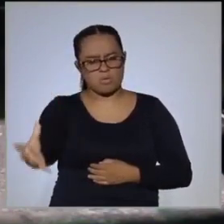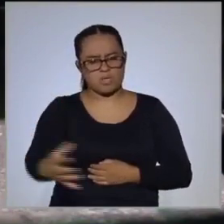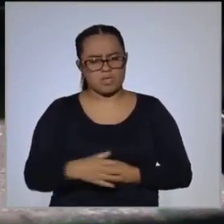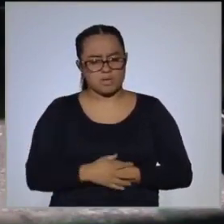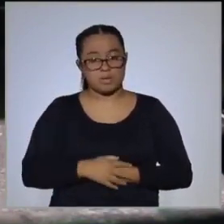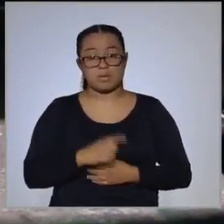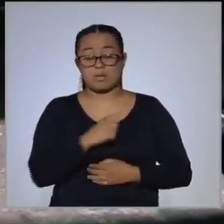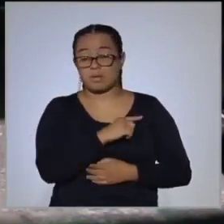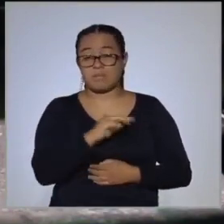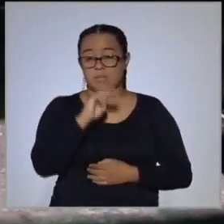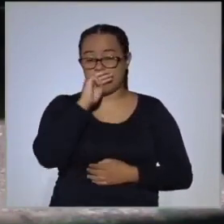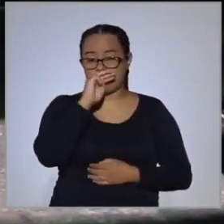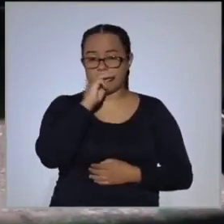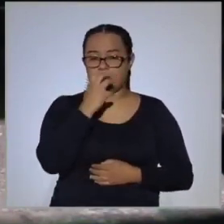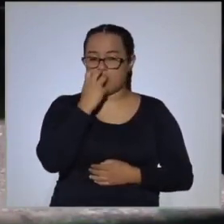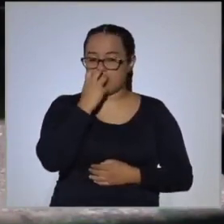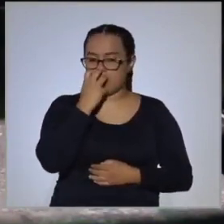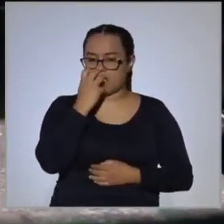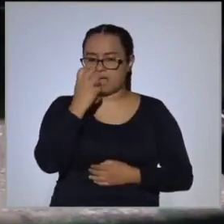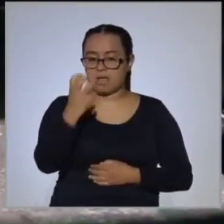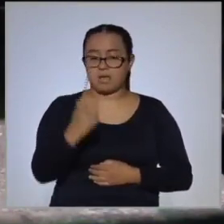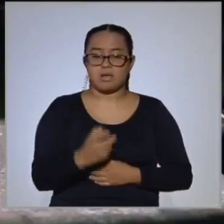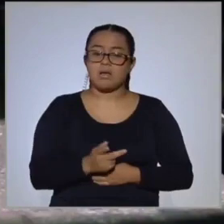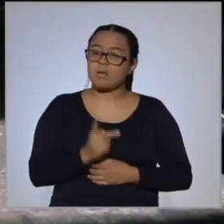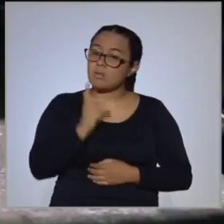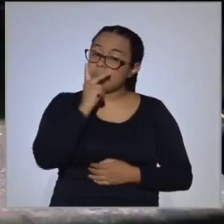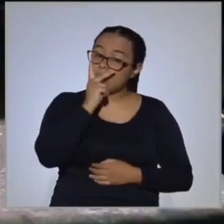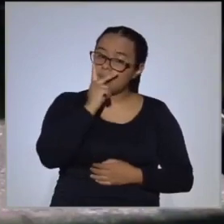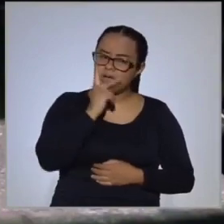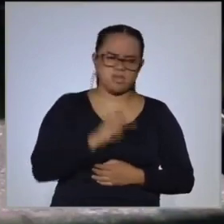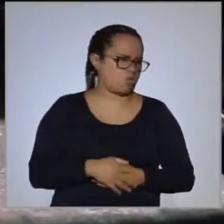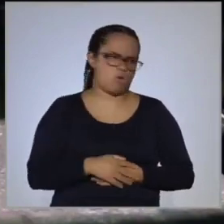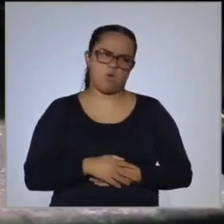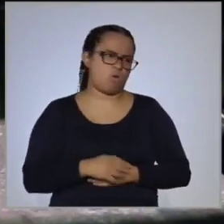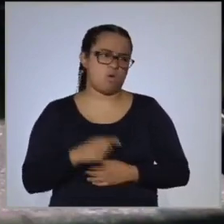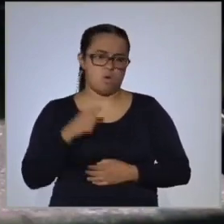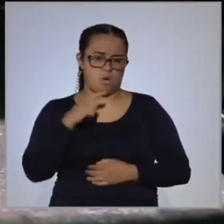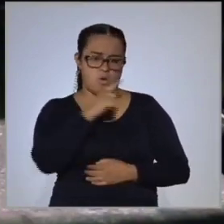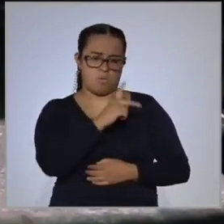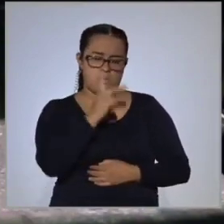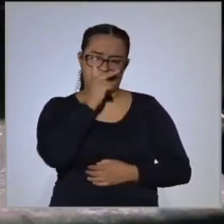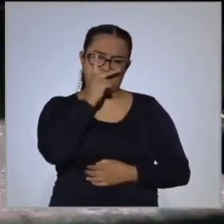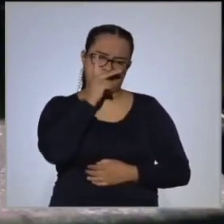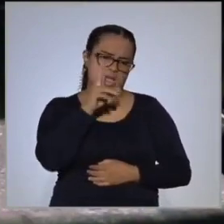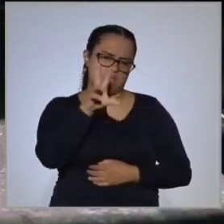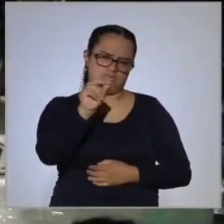Mamá, lo lejos. Papá. No. A ese ni se lo mientes.